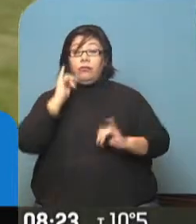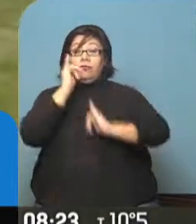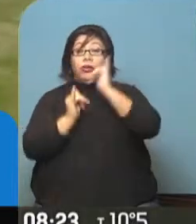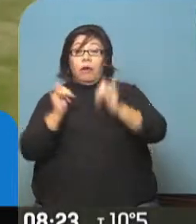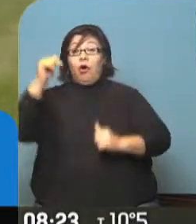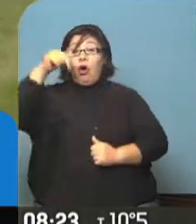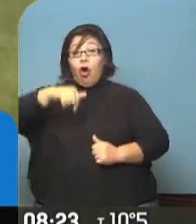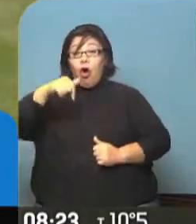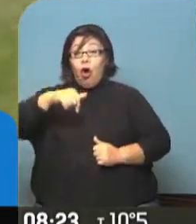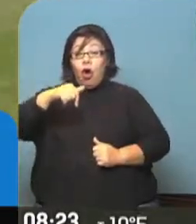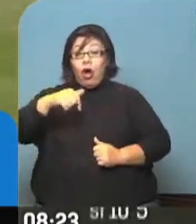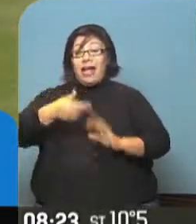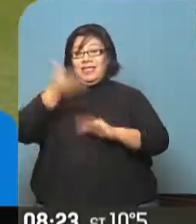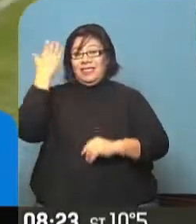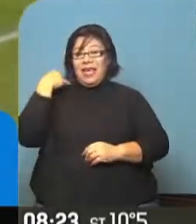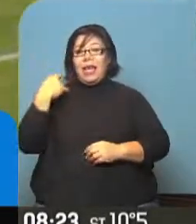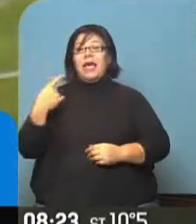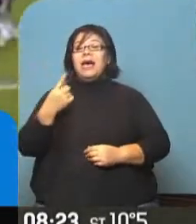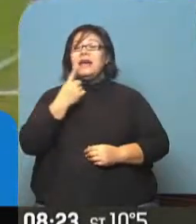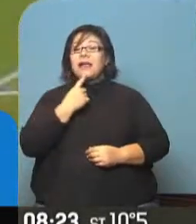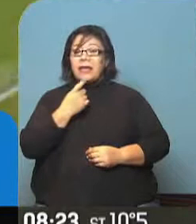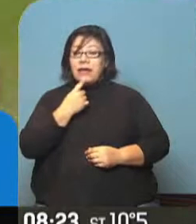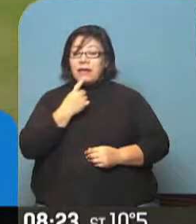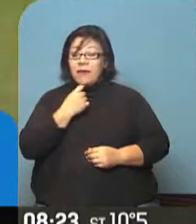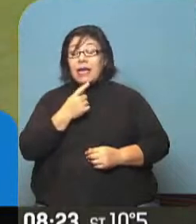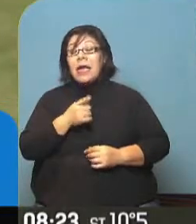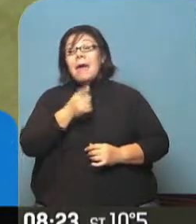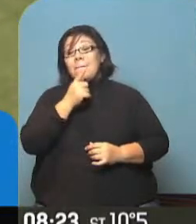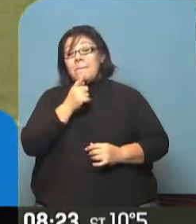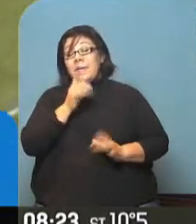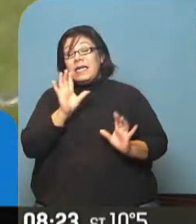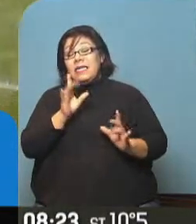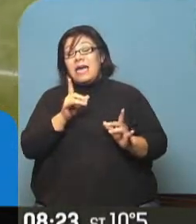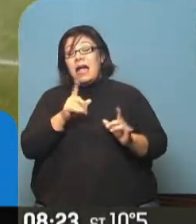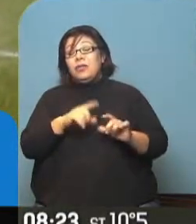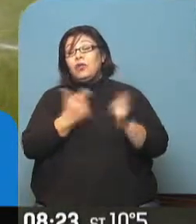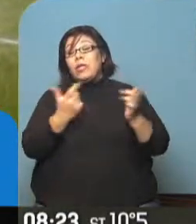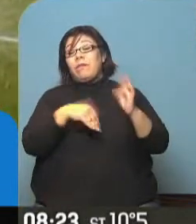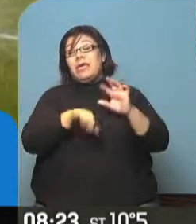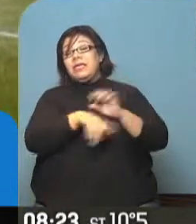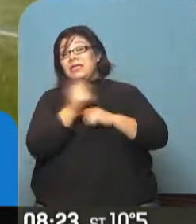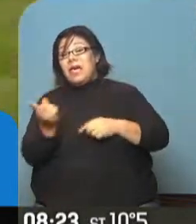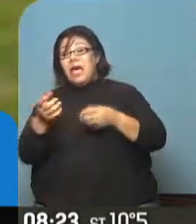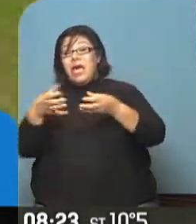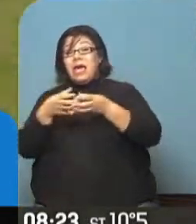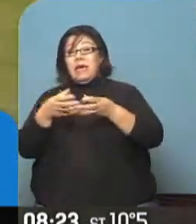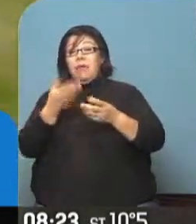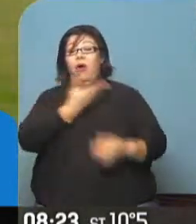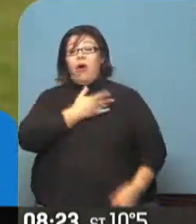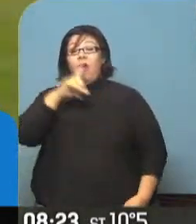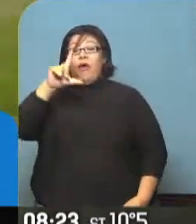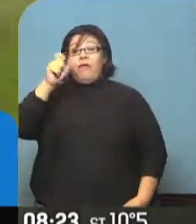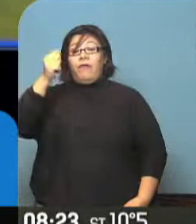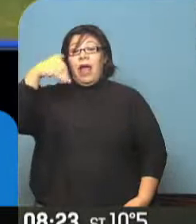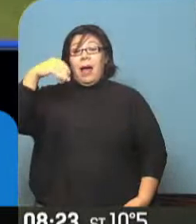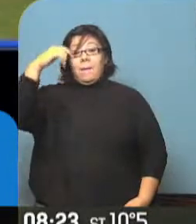hoy, River hizo lo suyo, mereció un poco más de suerte, aunque Flamengo tuvo también sus llegadas concretas para el arco ayer, una ovación